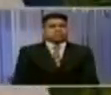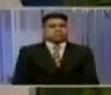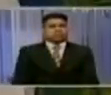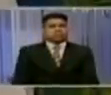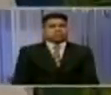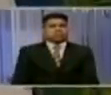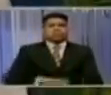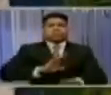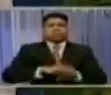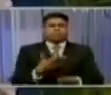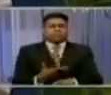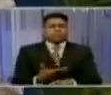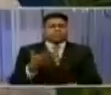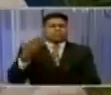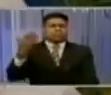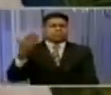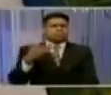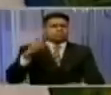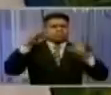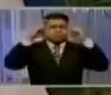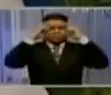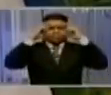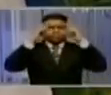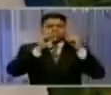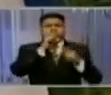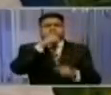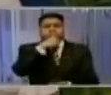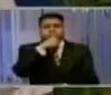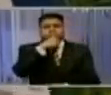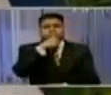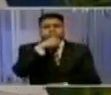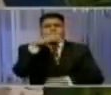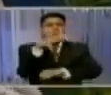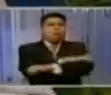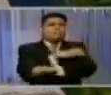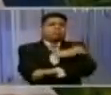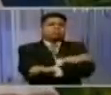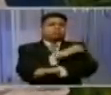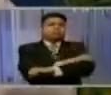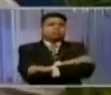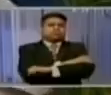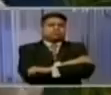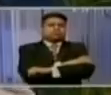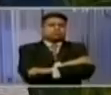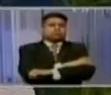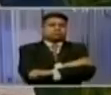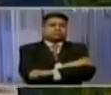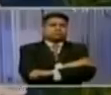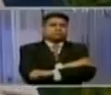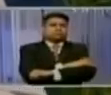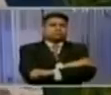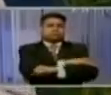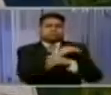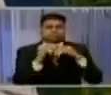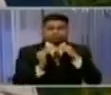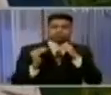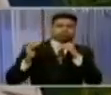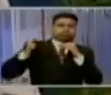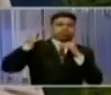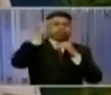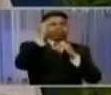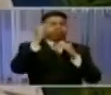Aluc, jefe de la derecha y la oposición venezolana, Mr. Aluc, jefe supremo de la oposición